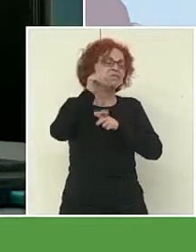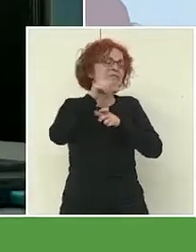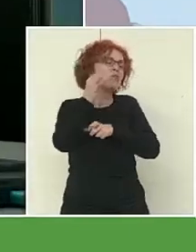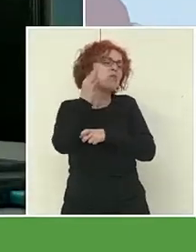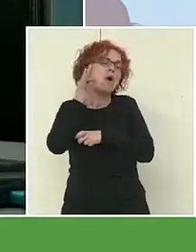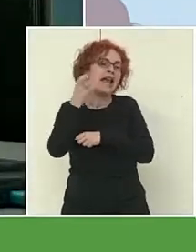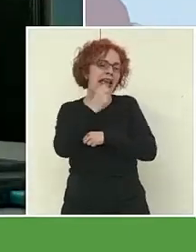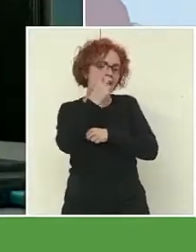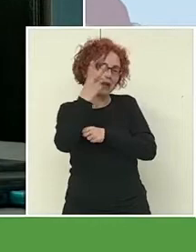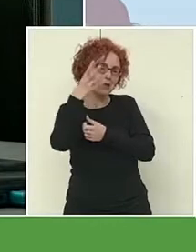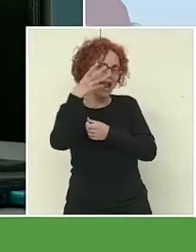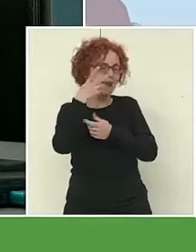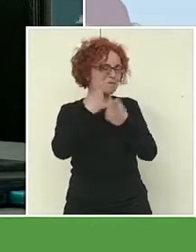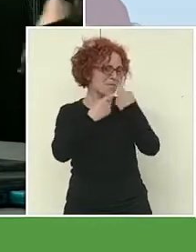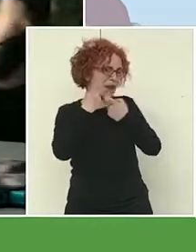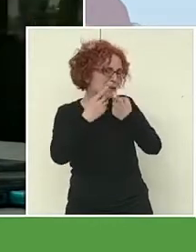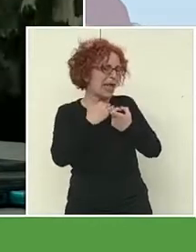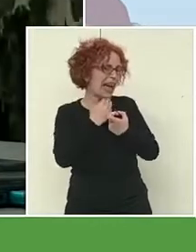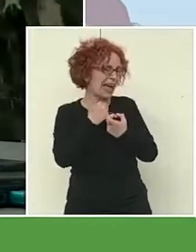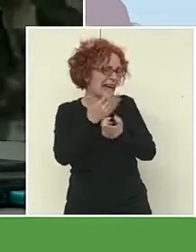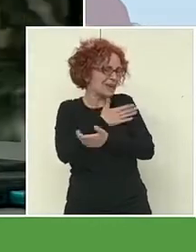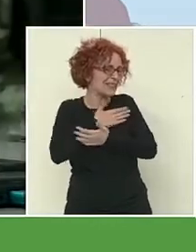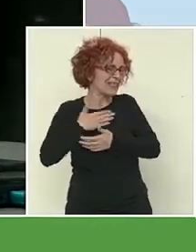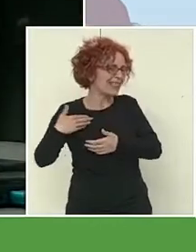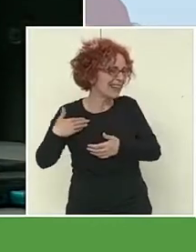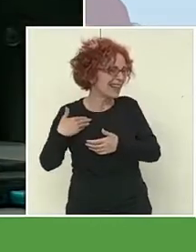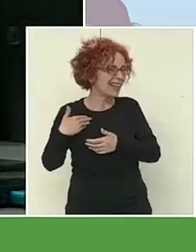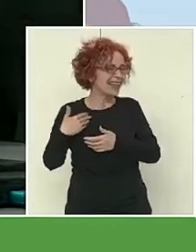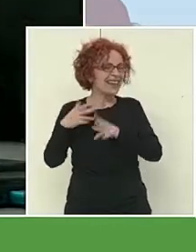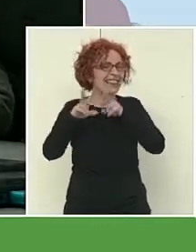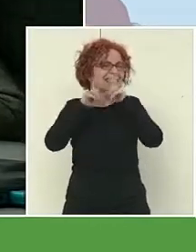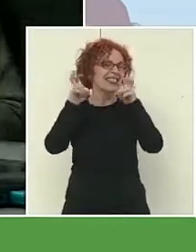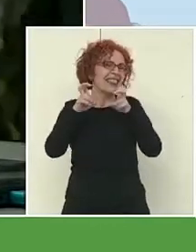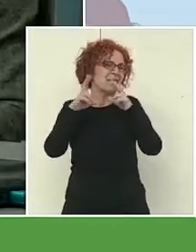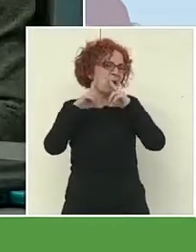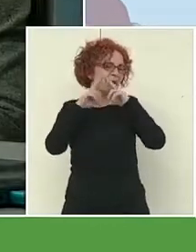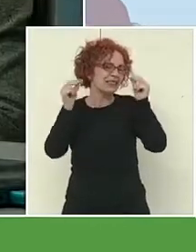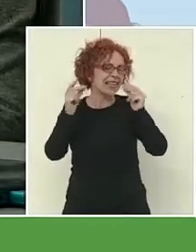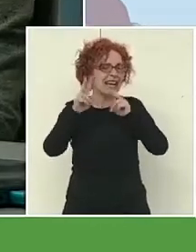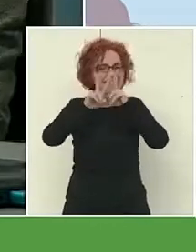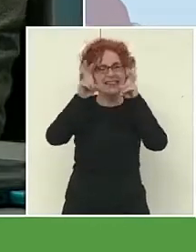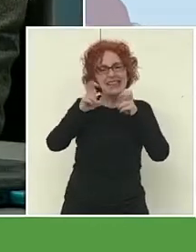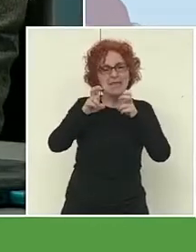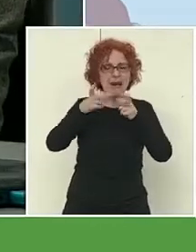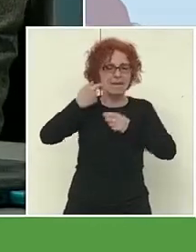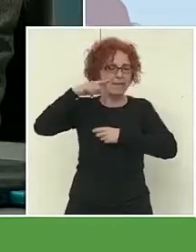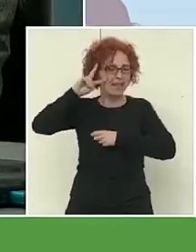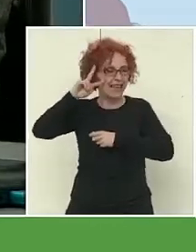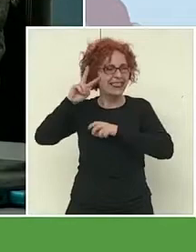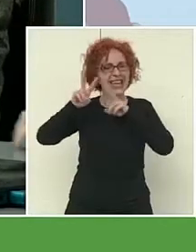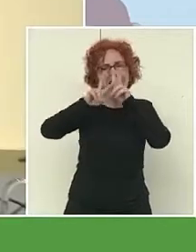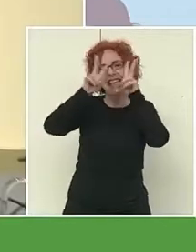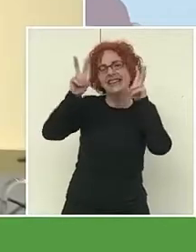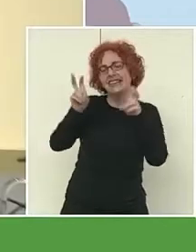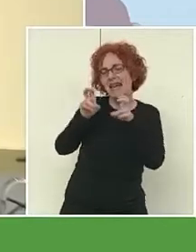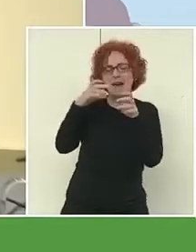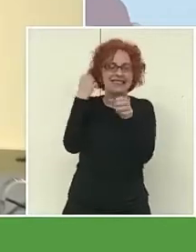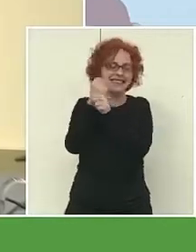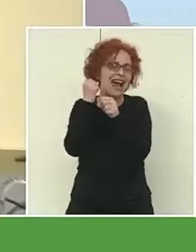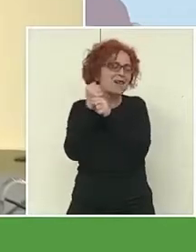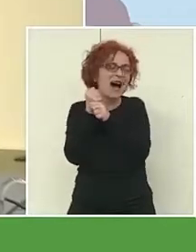la decisión de estas carreras o sobre, ¿no?, las distintas vertientes que han tenido, su